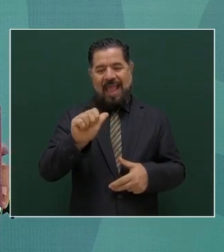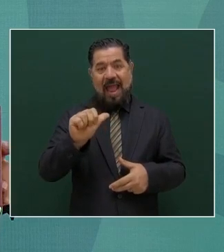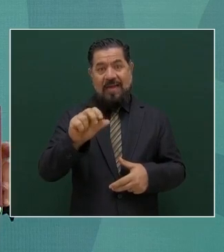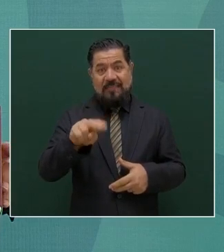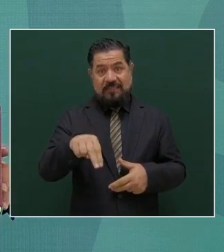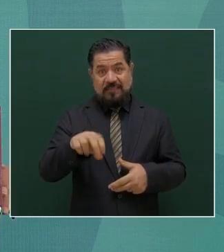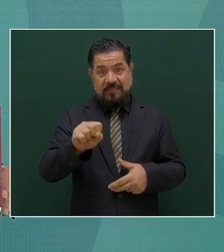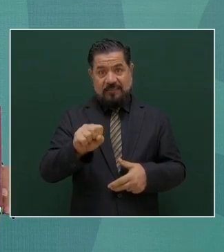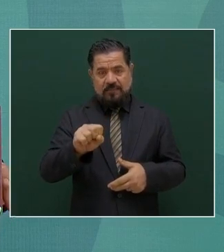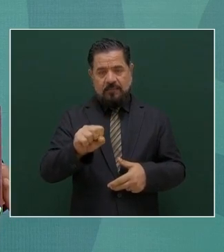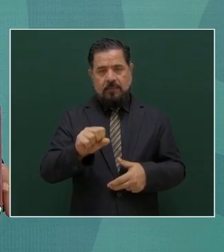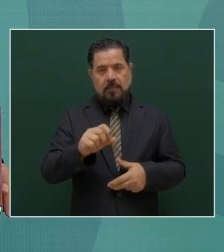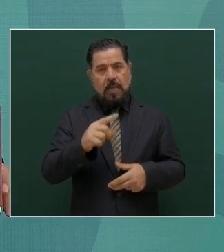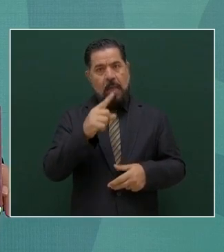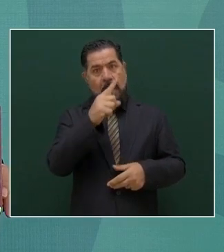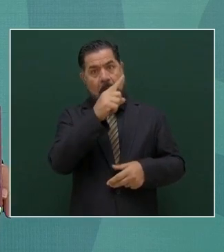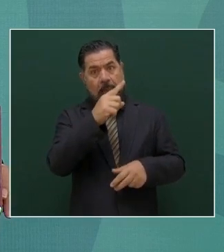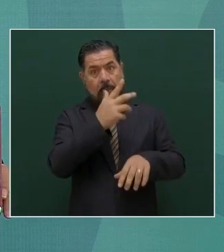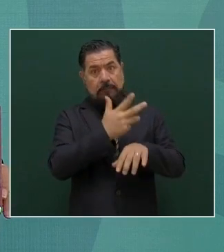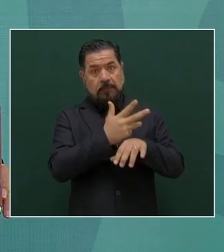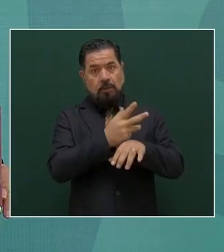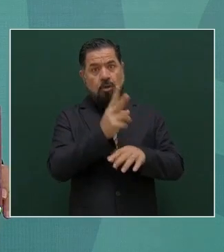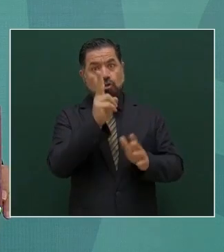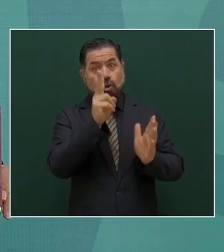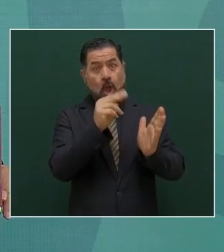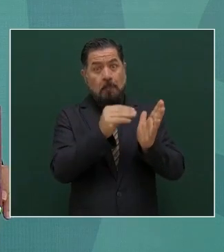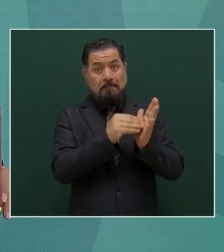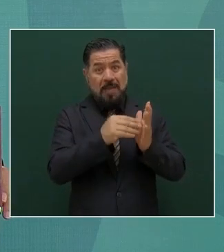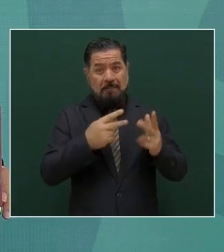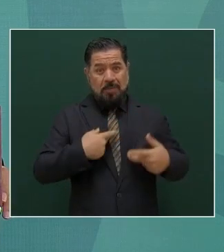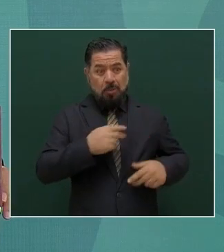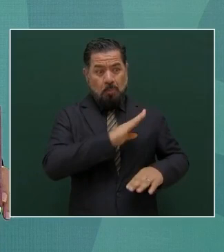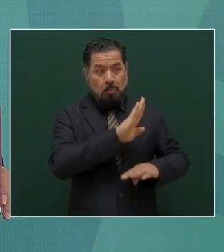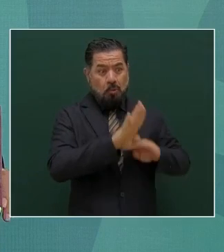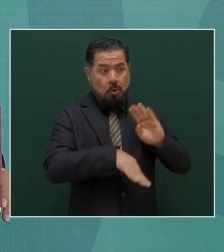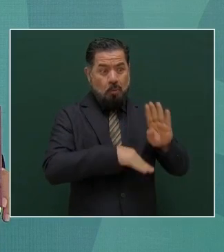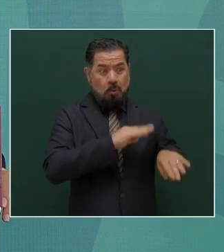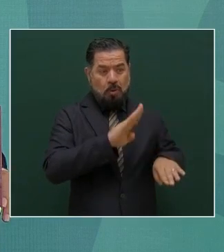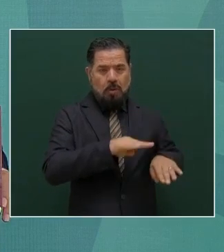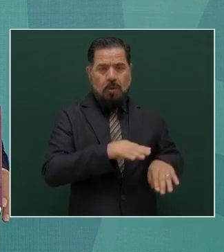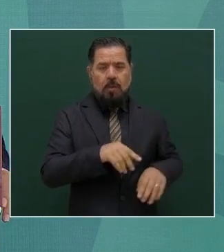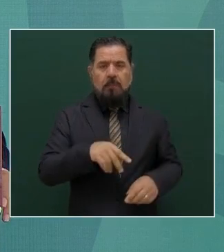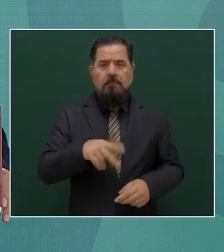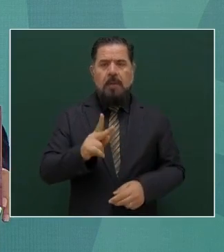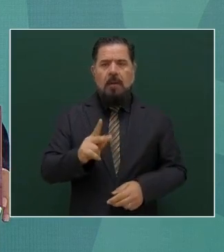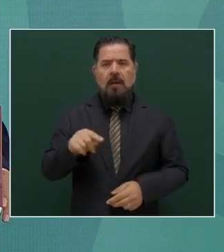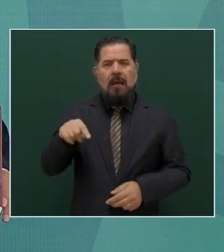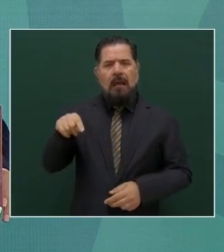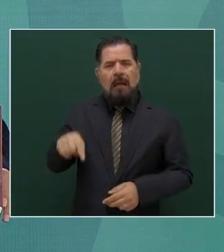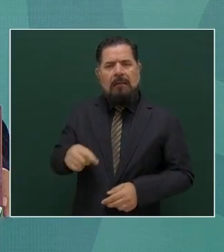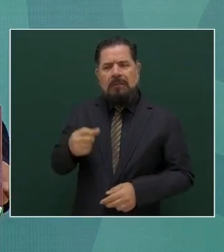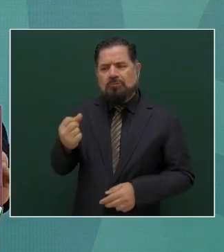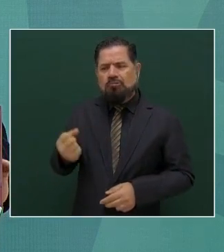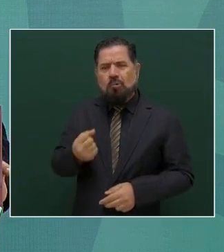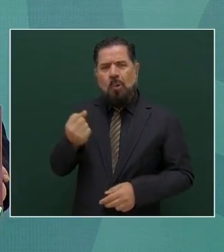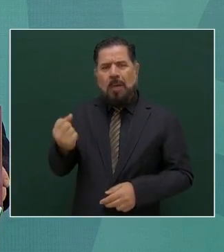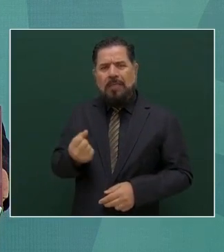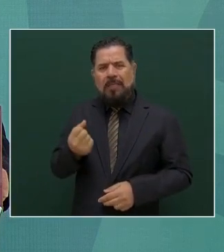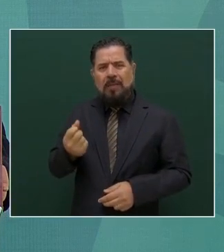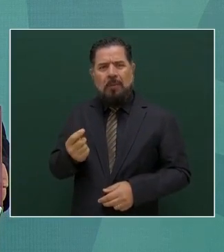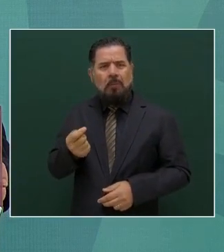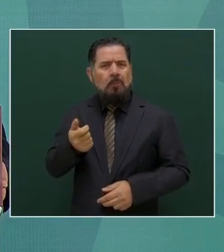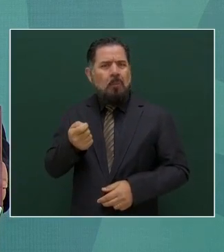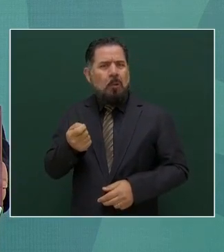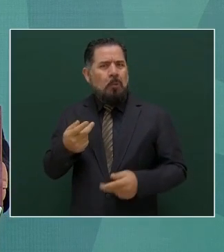Acá, por suerte, no fueron tantos fallecidos